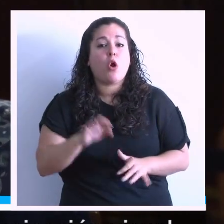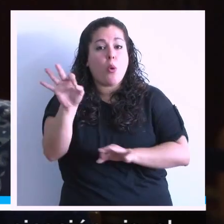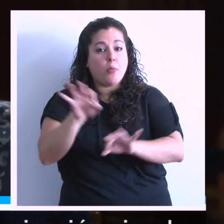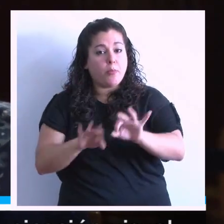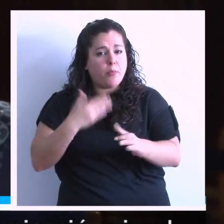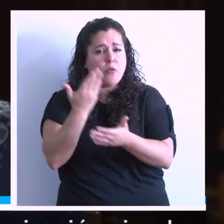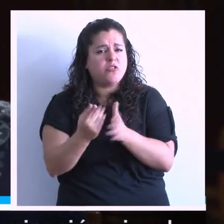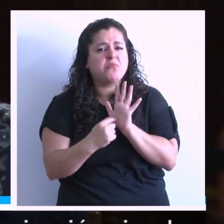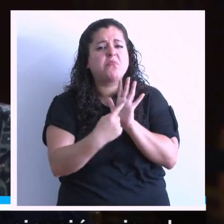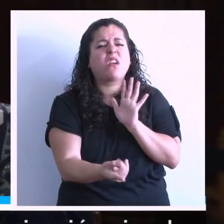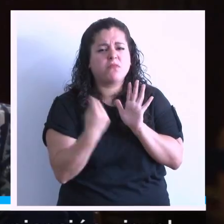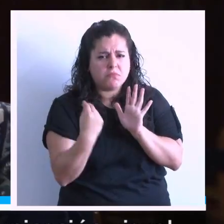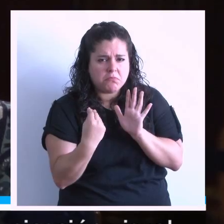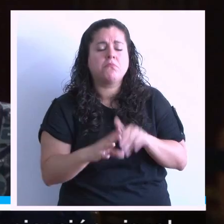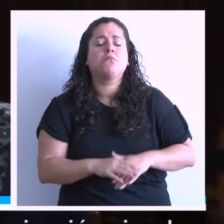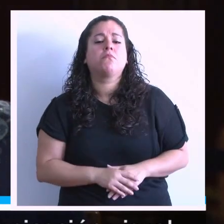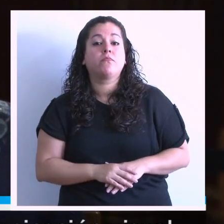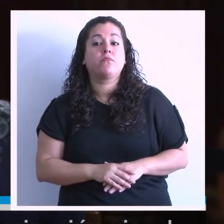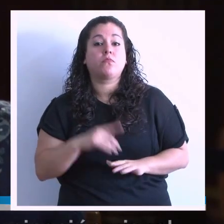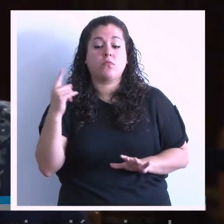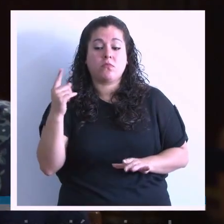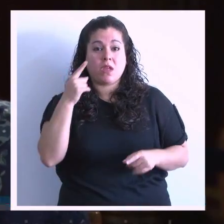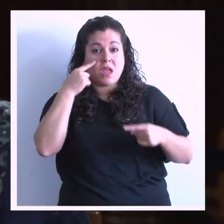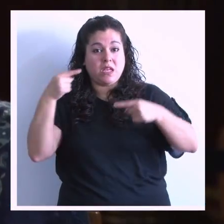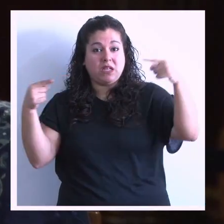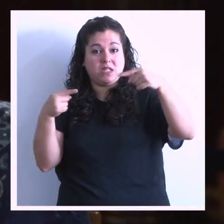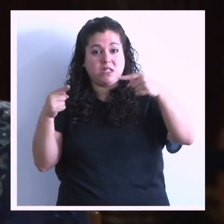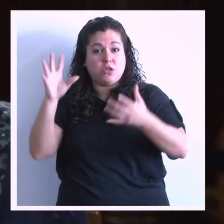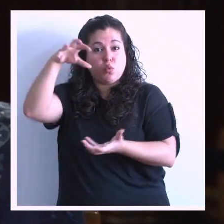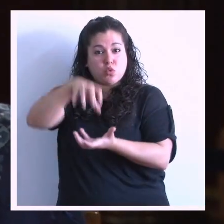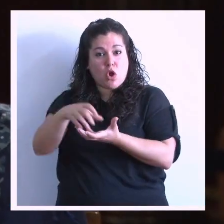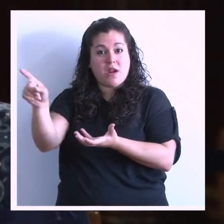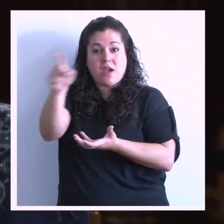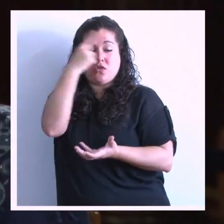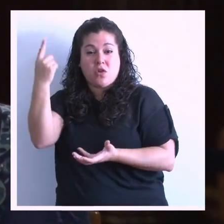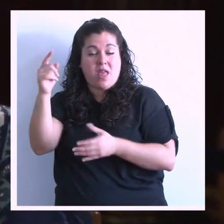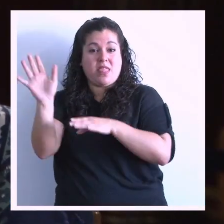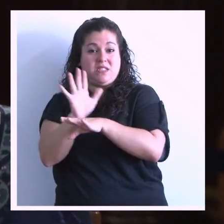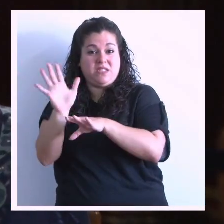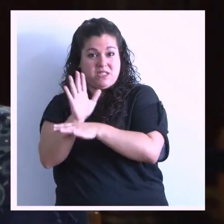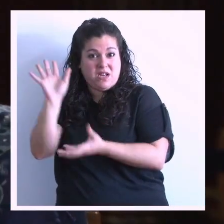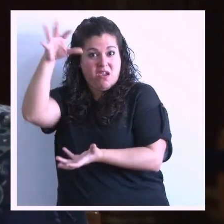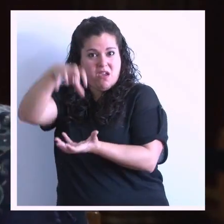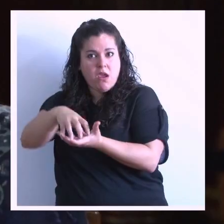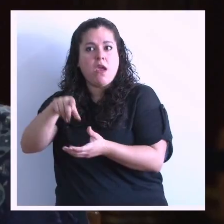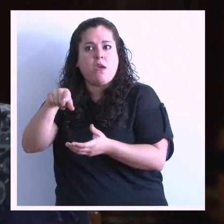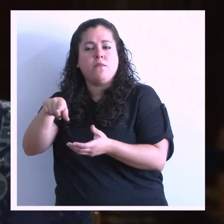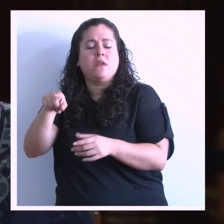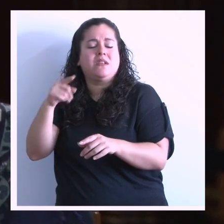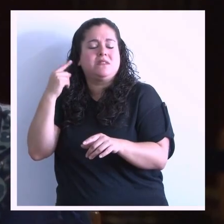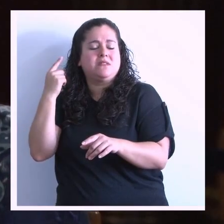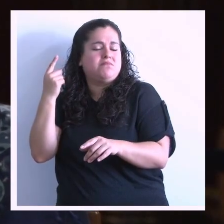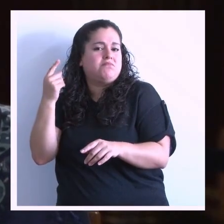lo que establece el proyecto es que nuestro Instituto Nacional de Cinematografía